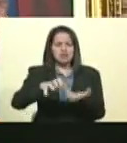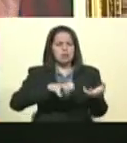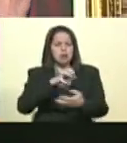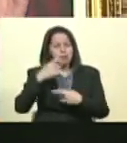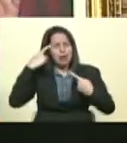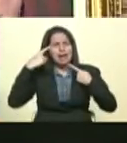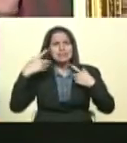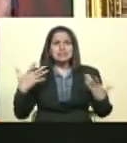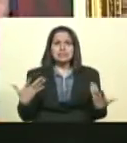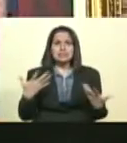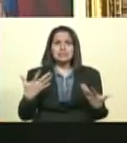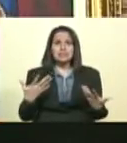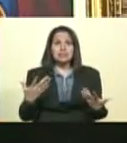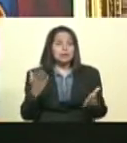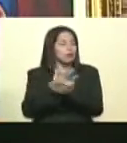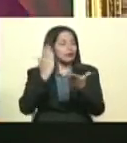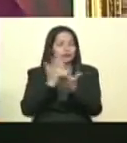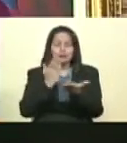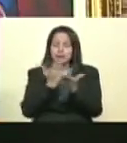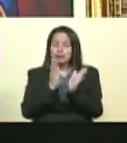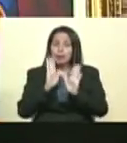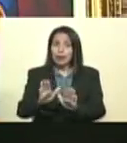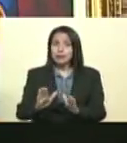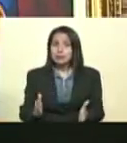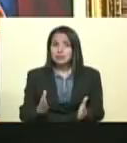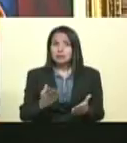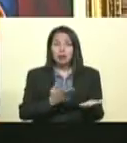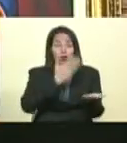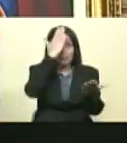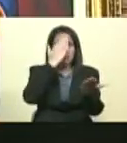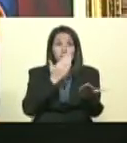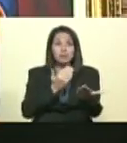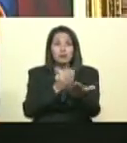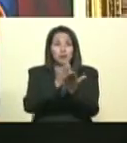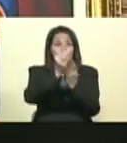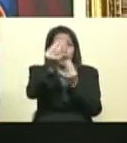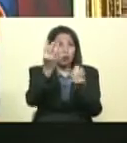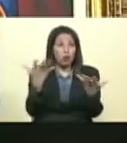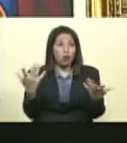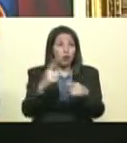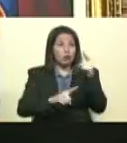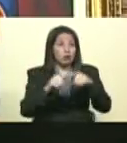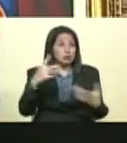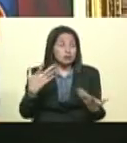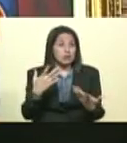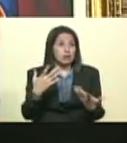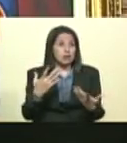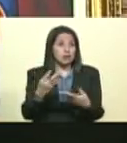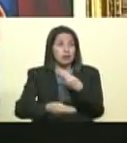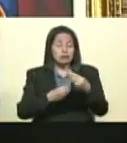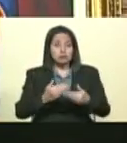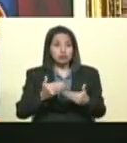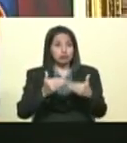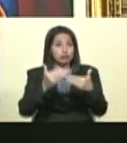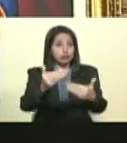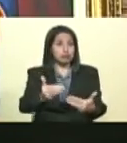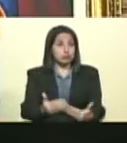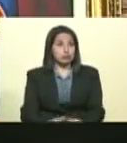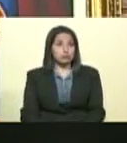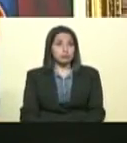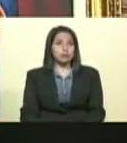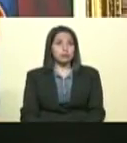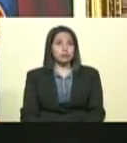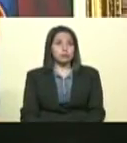haber dificultades y problemas, pero este es el rumbo correcto. Este es el rumbo para poder avanzar nosotros,